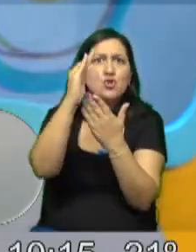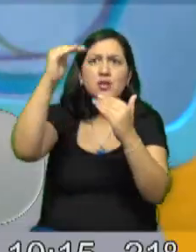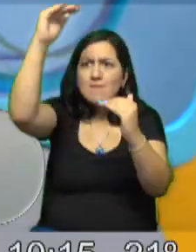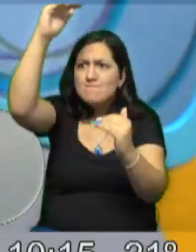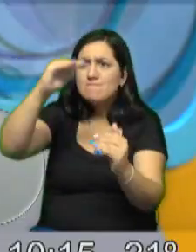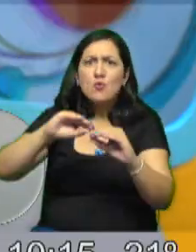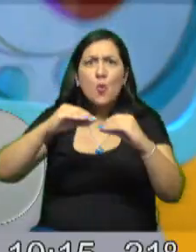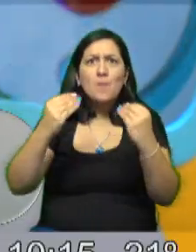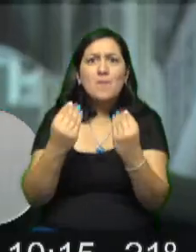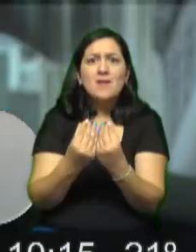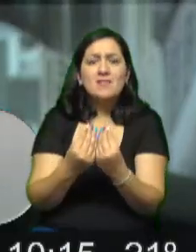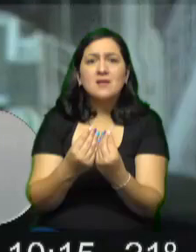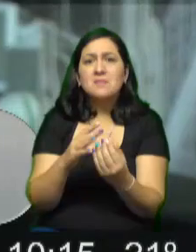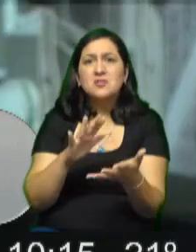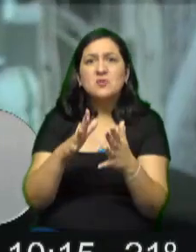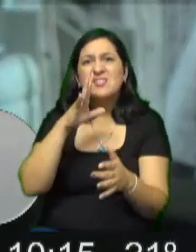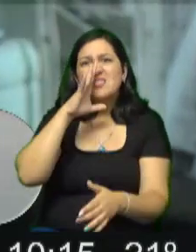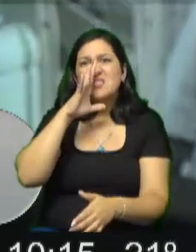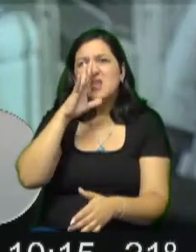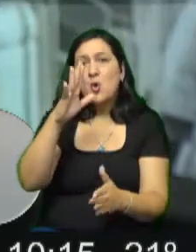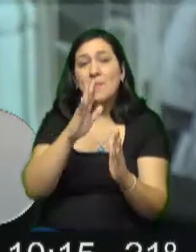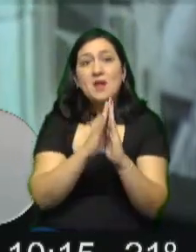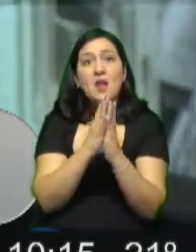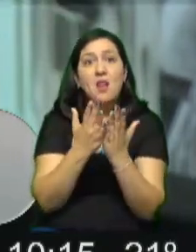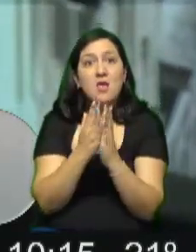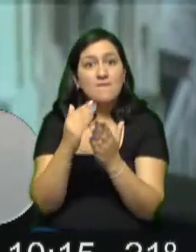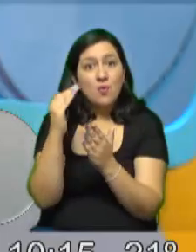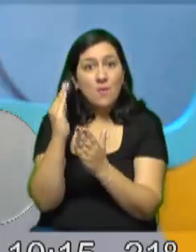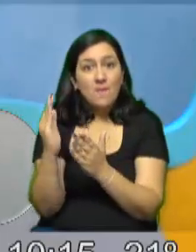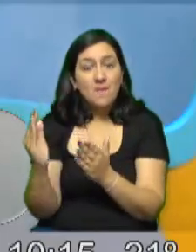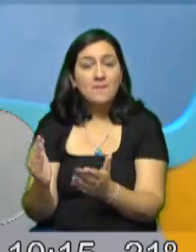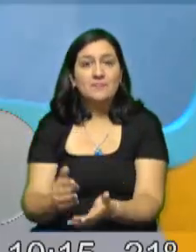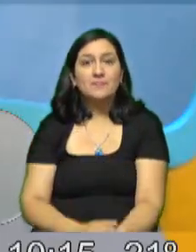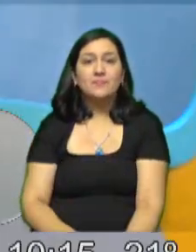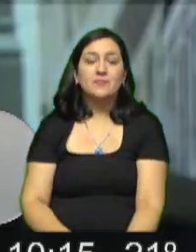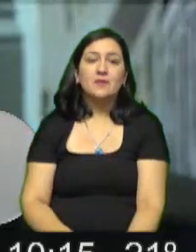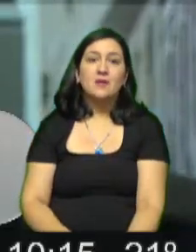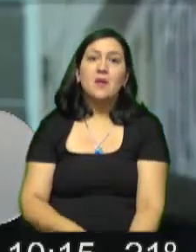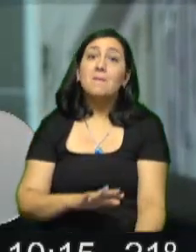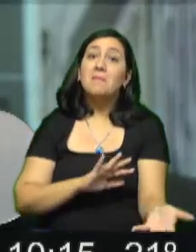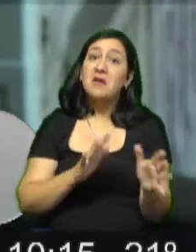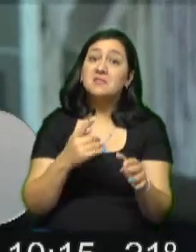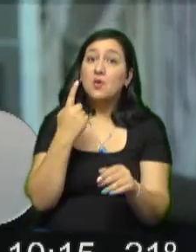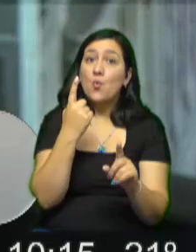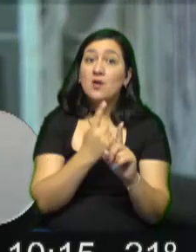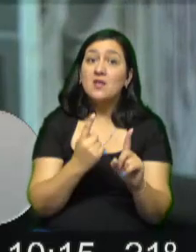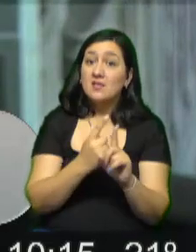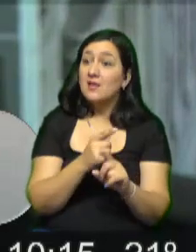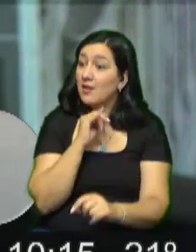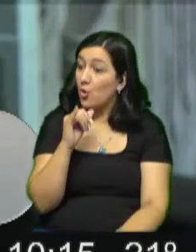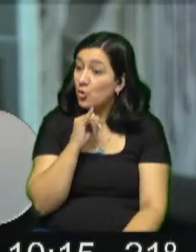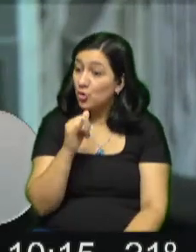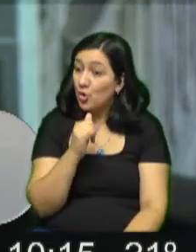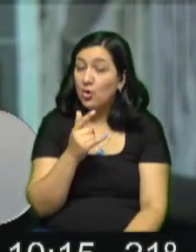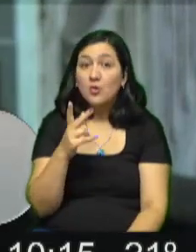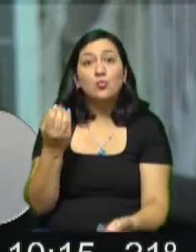Qué divino. Como de 5.000 ejemplares. Es una hermosura. ¿No? Entonces parece que un cliente le había comentado, y bueno,